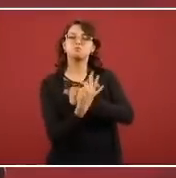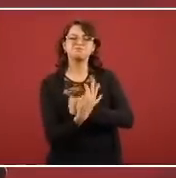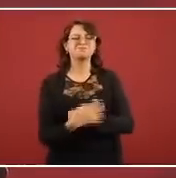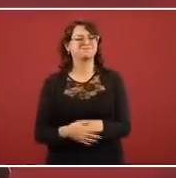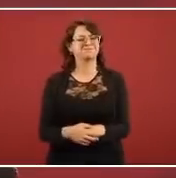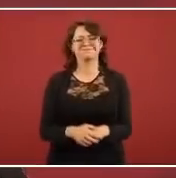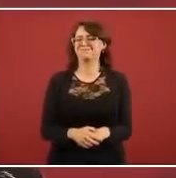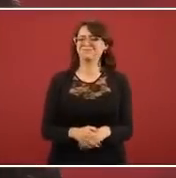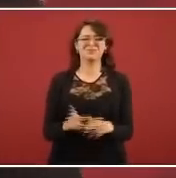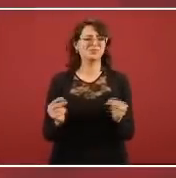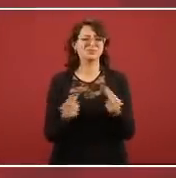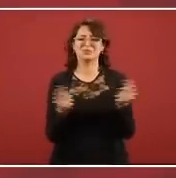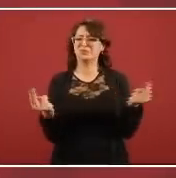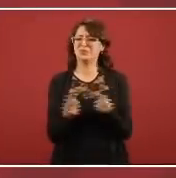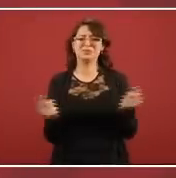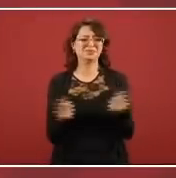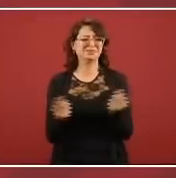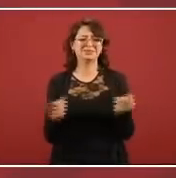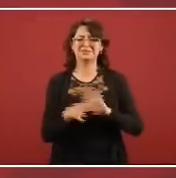Oye,